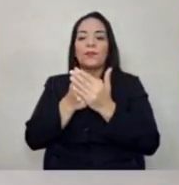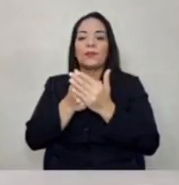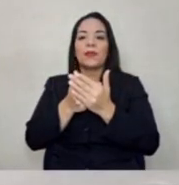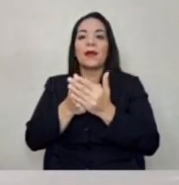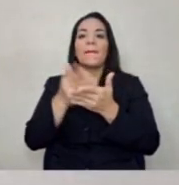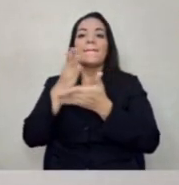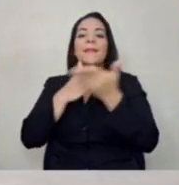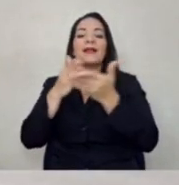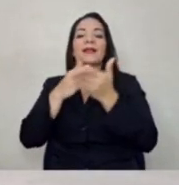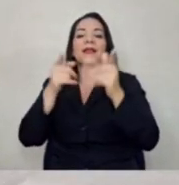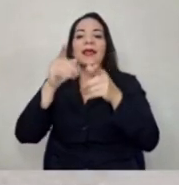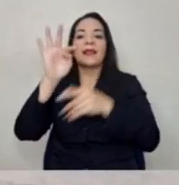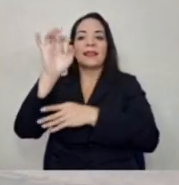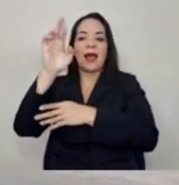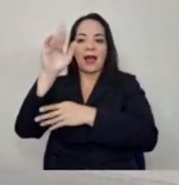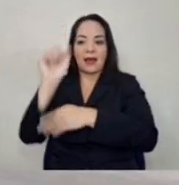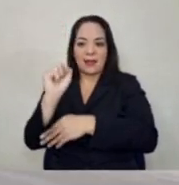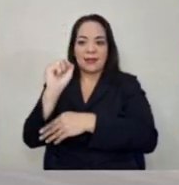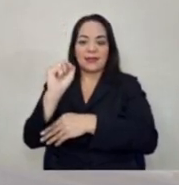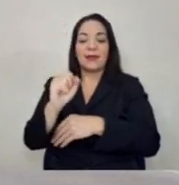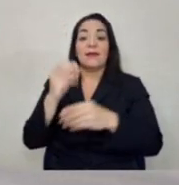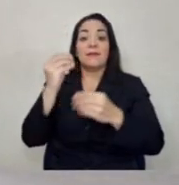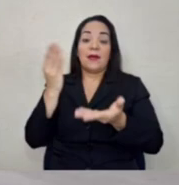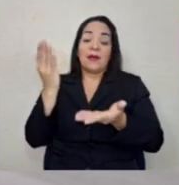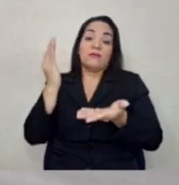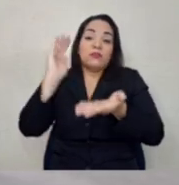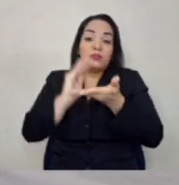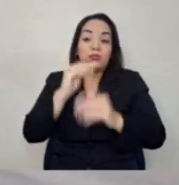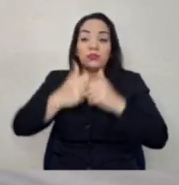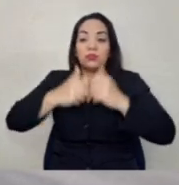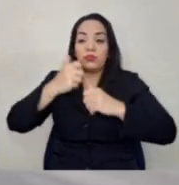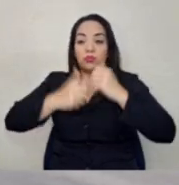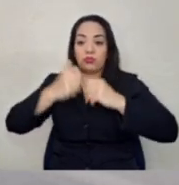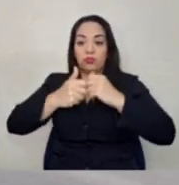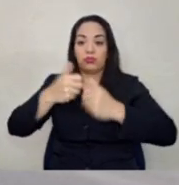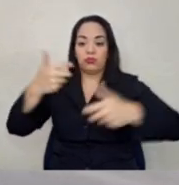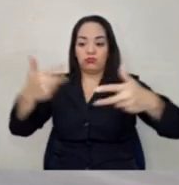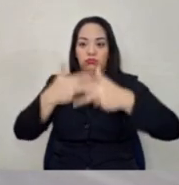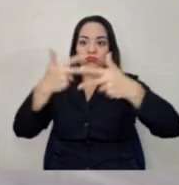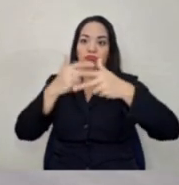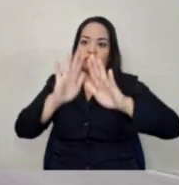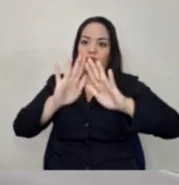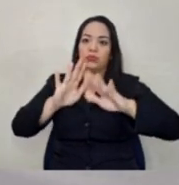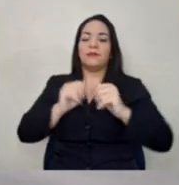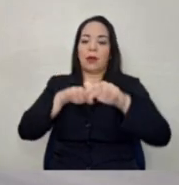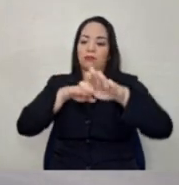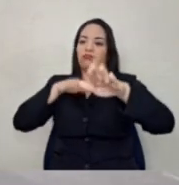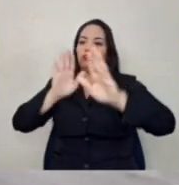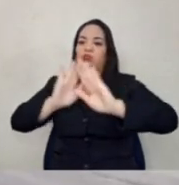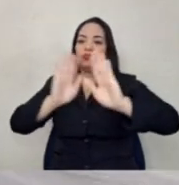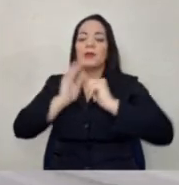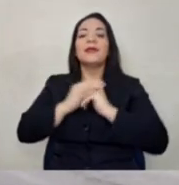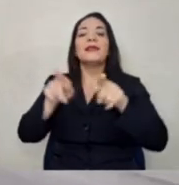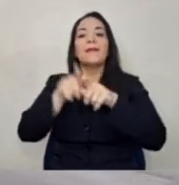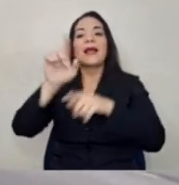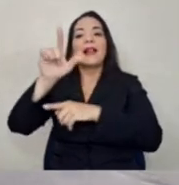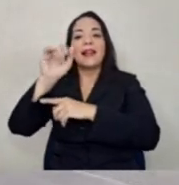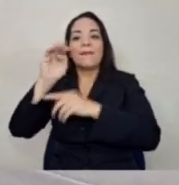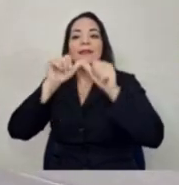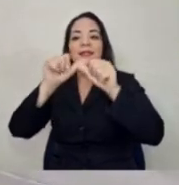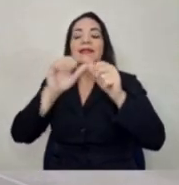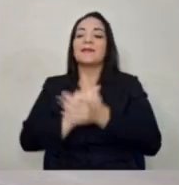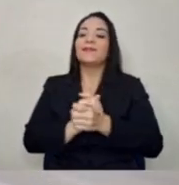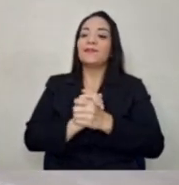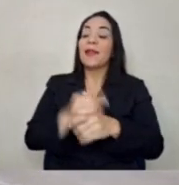parte de Taras. Va a bajar muchísimo todos los problemas viales y seguir y meterle con toda la fuerza a la parte de la Lima. Por supuesto, nada